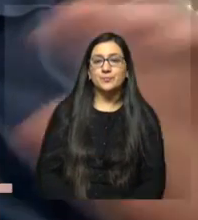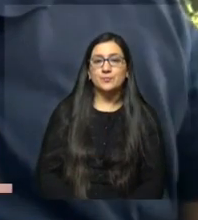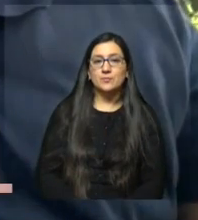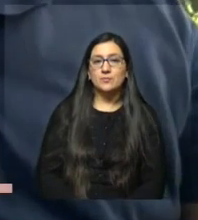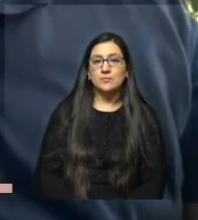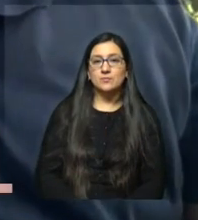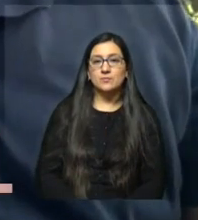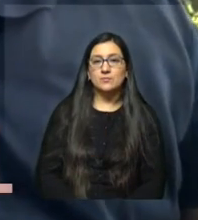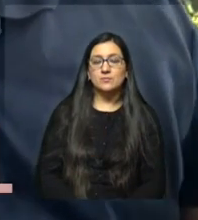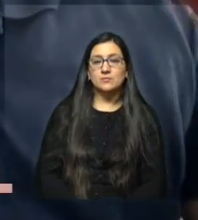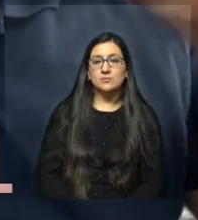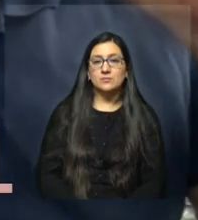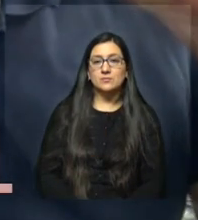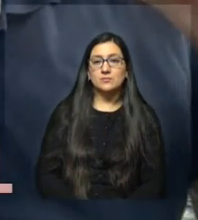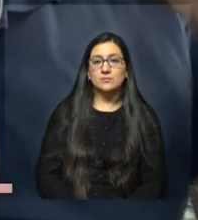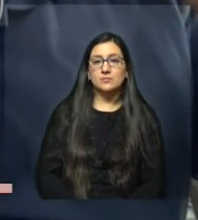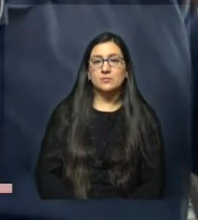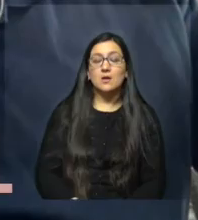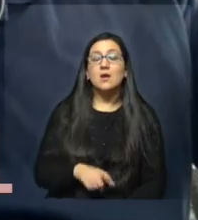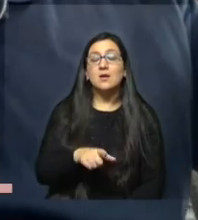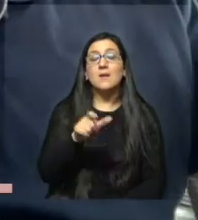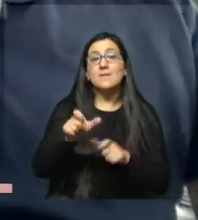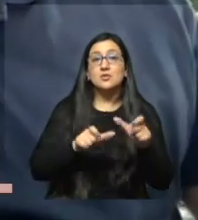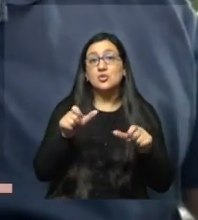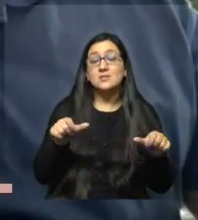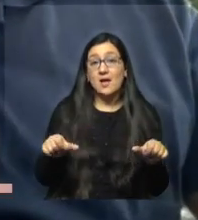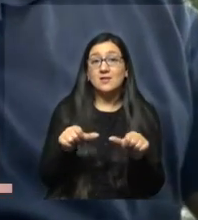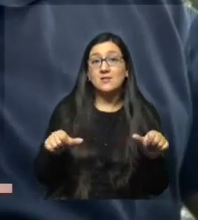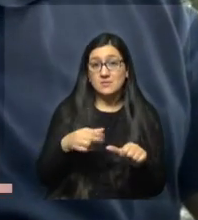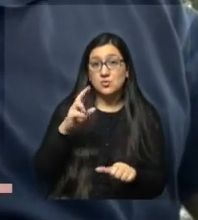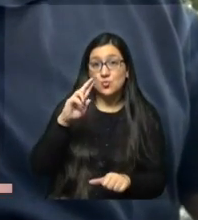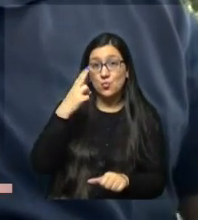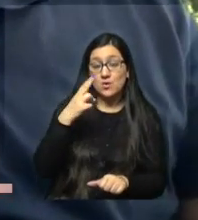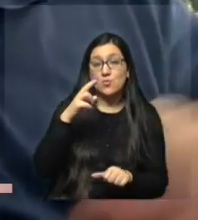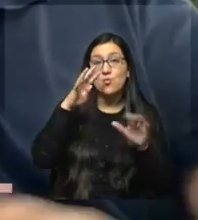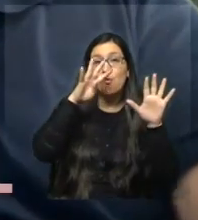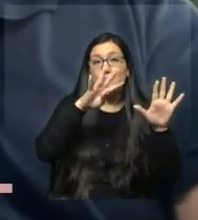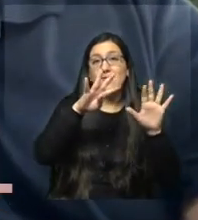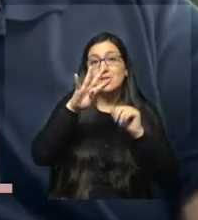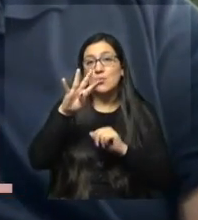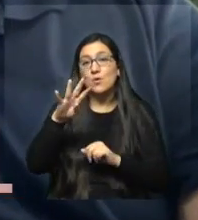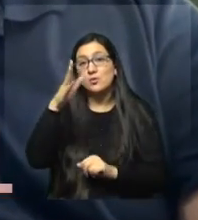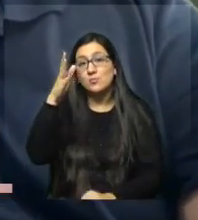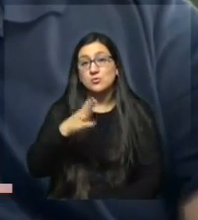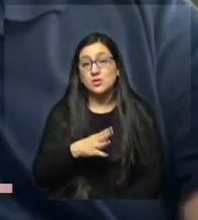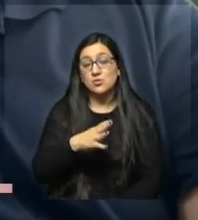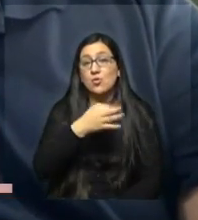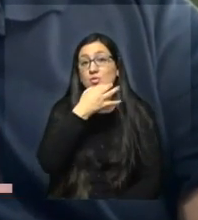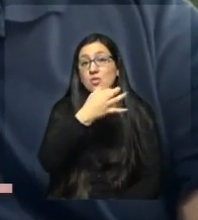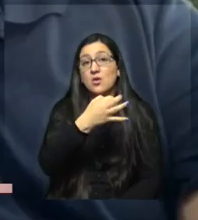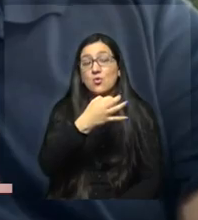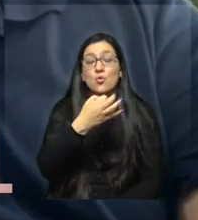que dentro de los usuarios activos en redes sociales en Uruguay, un 94% declaró